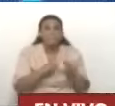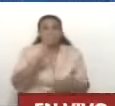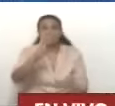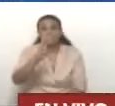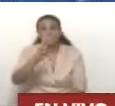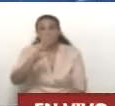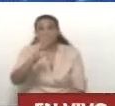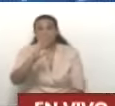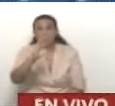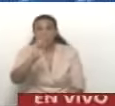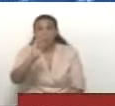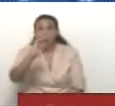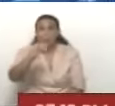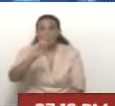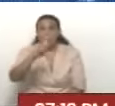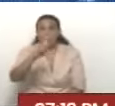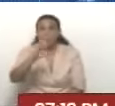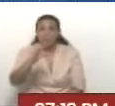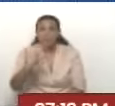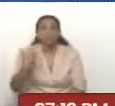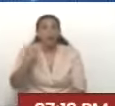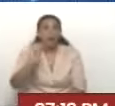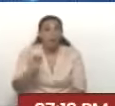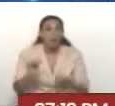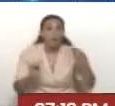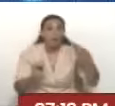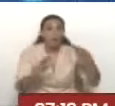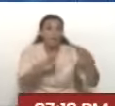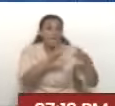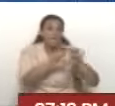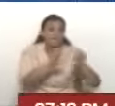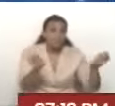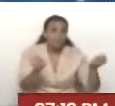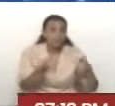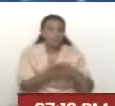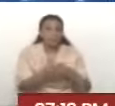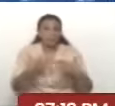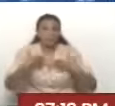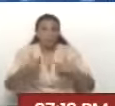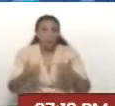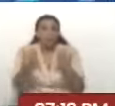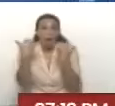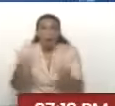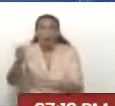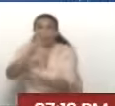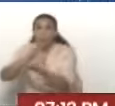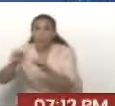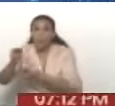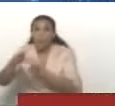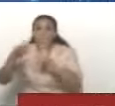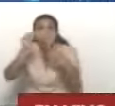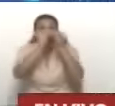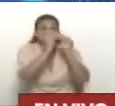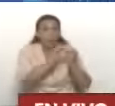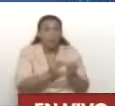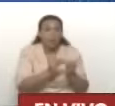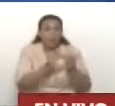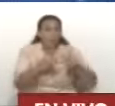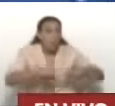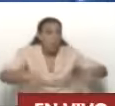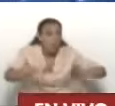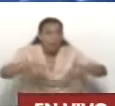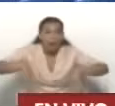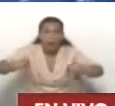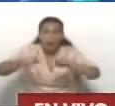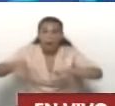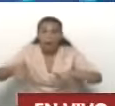de educación, salud y de ahora cultura, para recuperar todas las infraestructuras, establecimientos